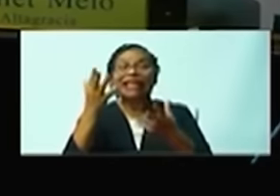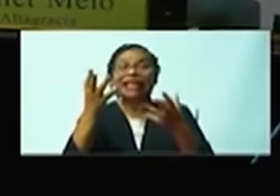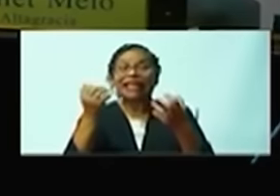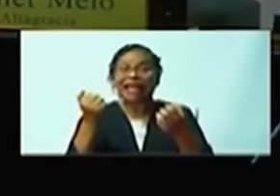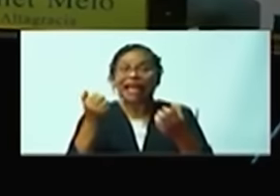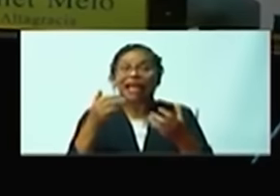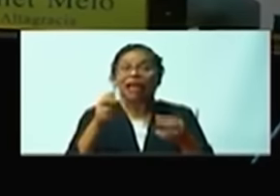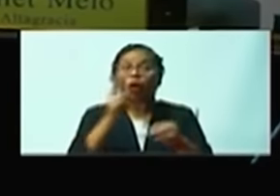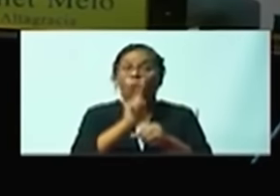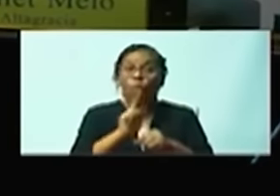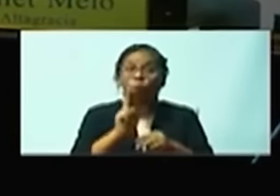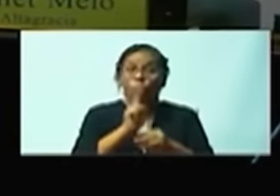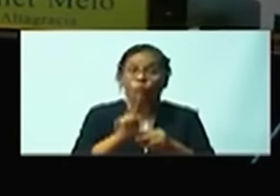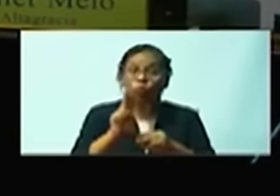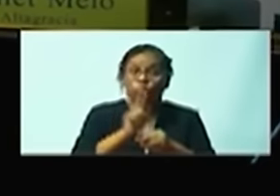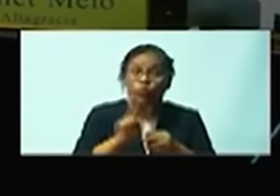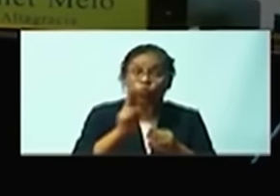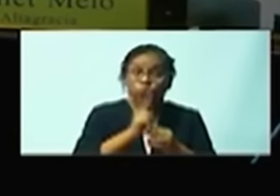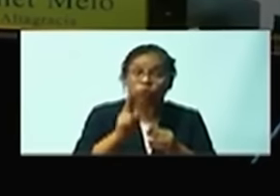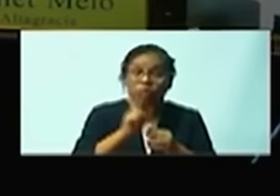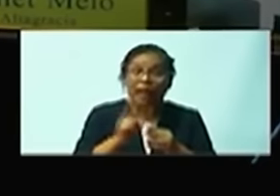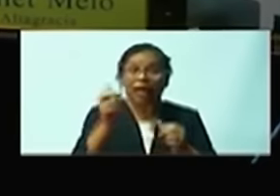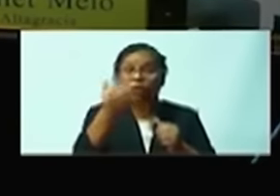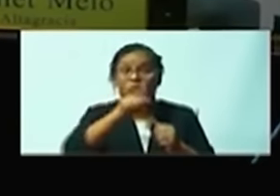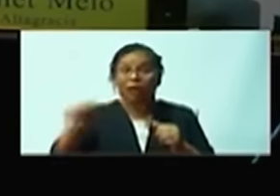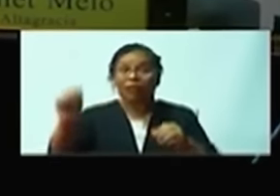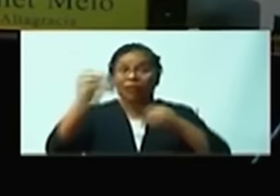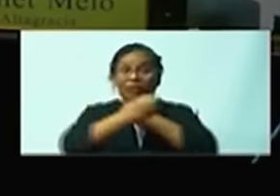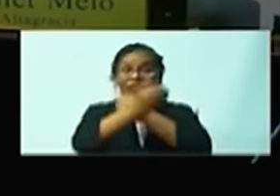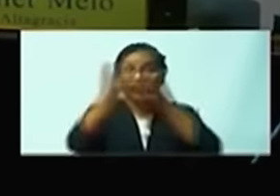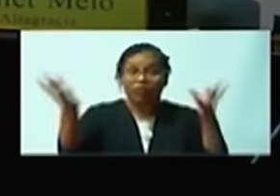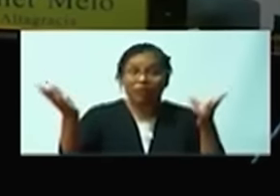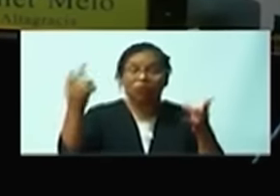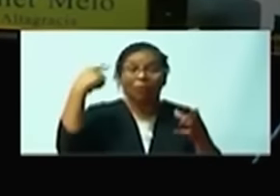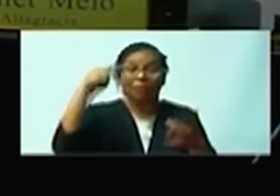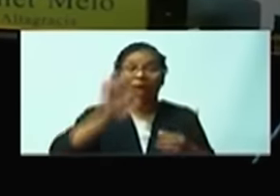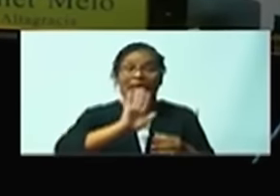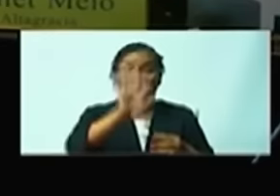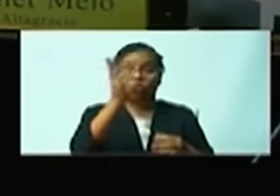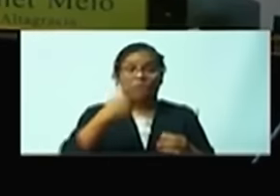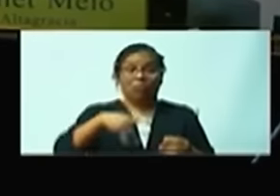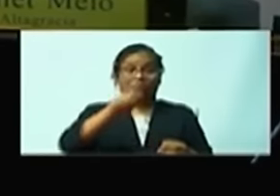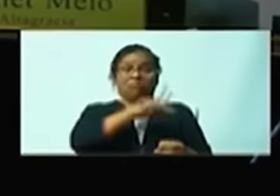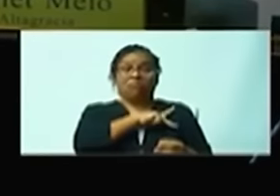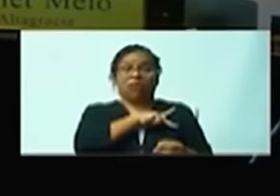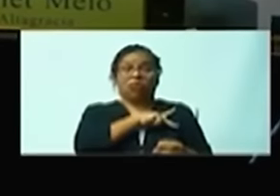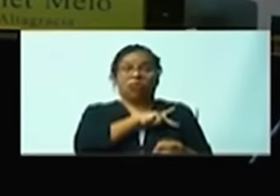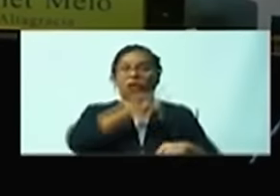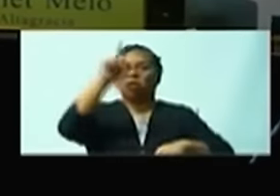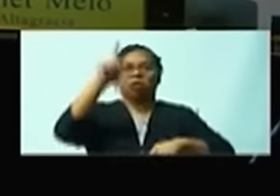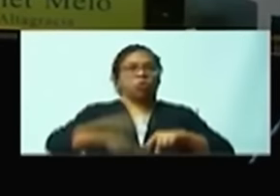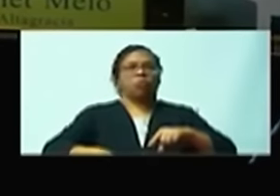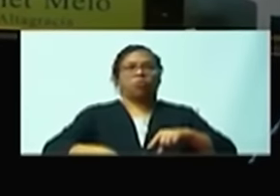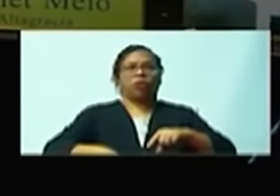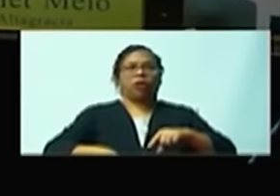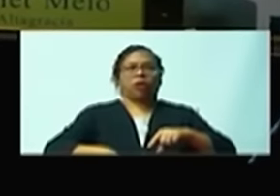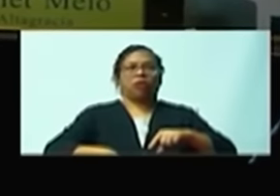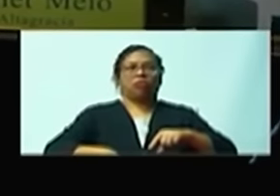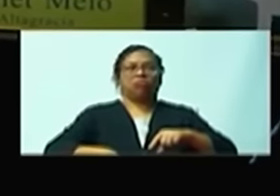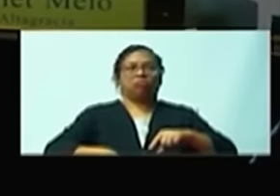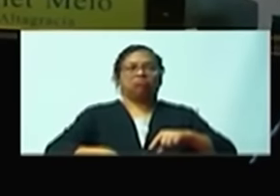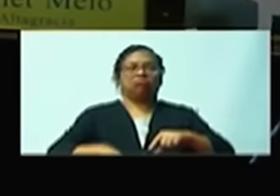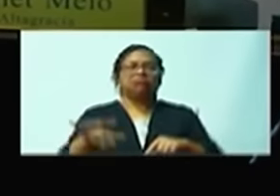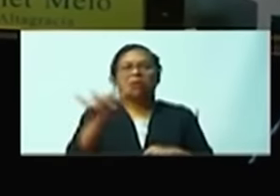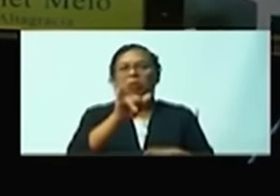Con fines políticos y personales. Esa agravante tampoco fue tomada en cuenta entre las tres sanciones que tiene